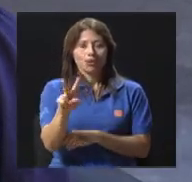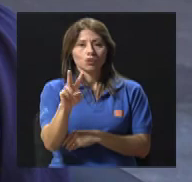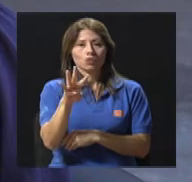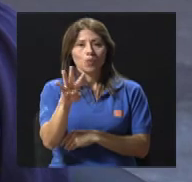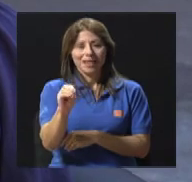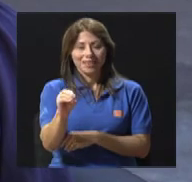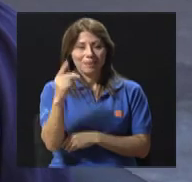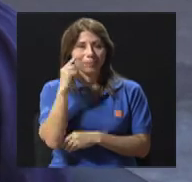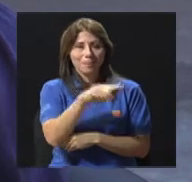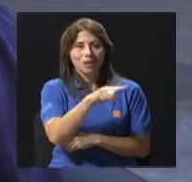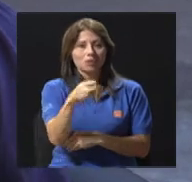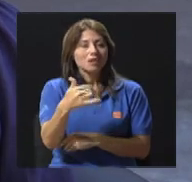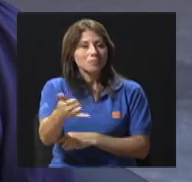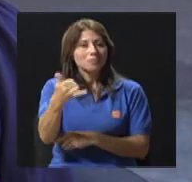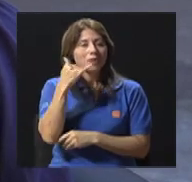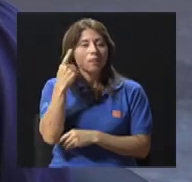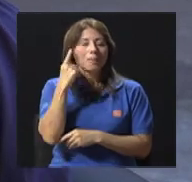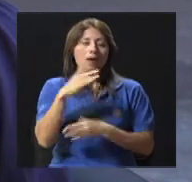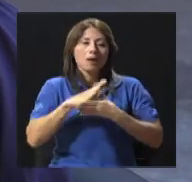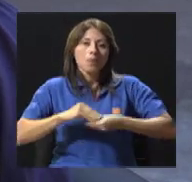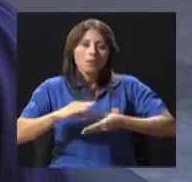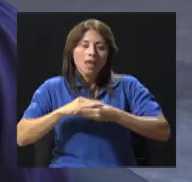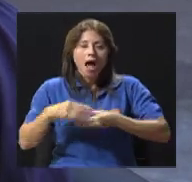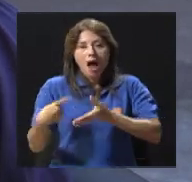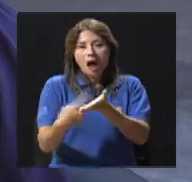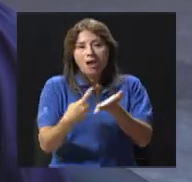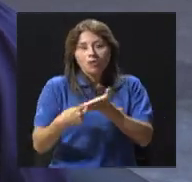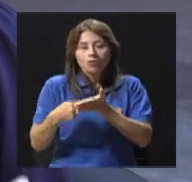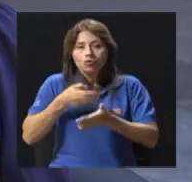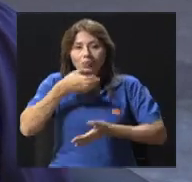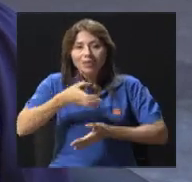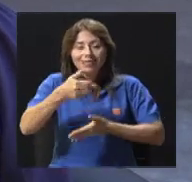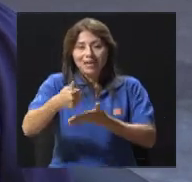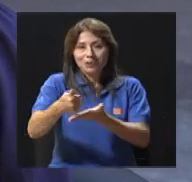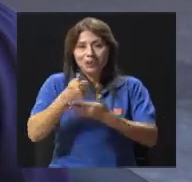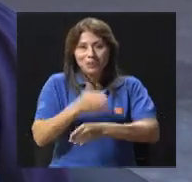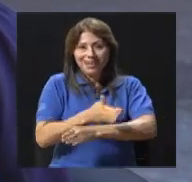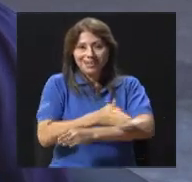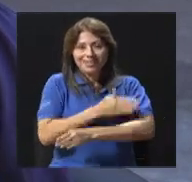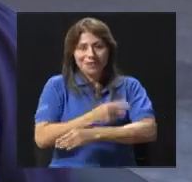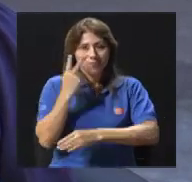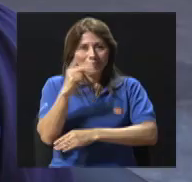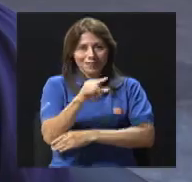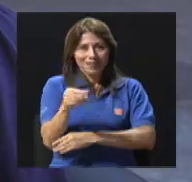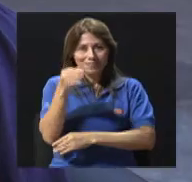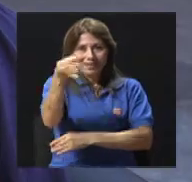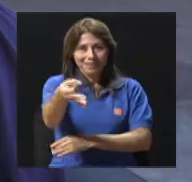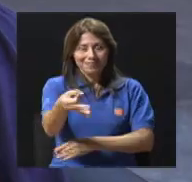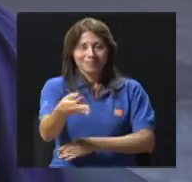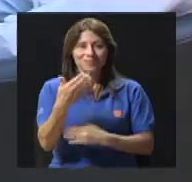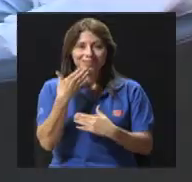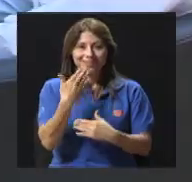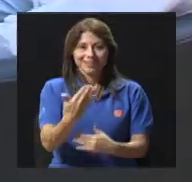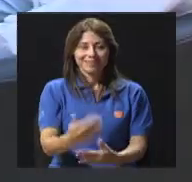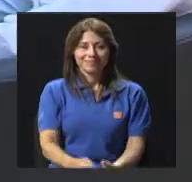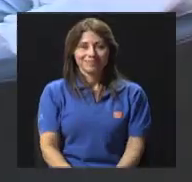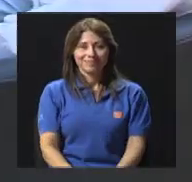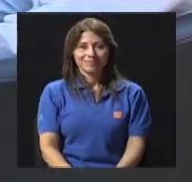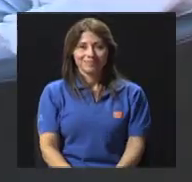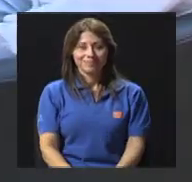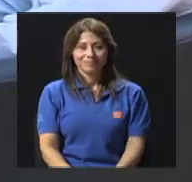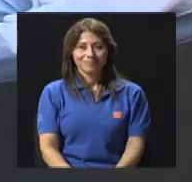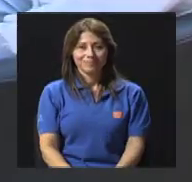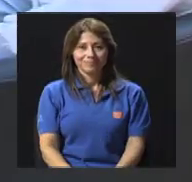2511-6240 para que usted nos haga llegar sus comentarios, sugerencias y nos ayude a crecer cada día. Nos vemos la próxima semana. Muchas gracias.